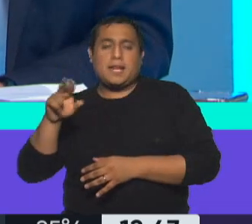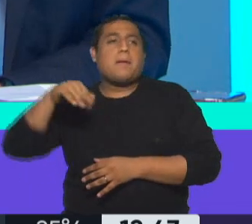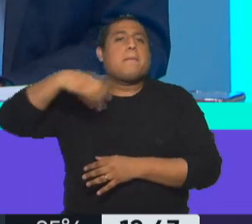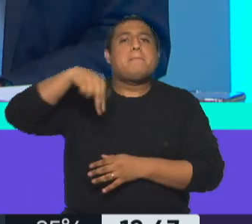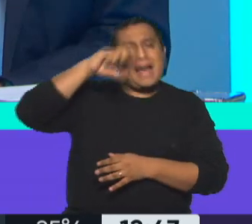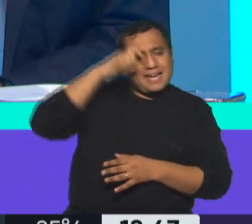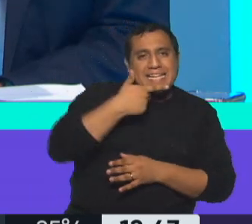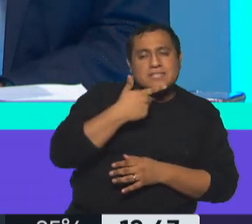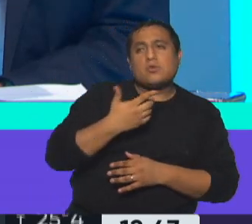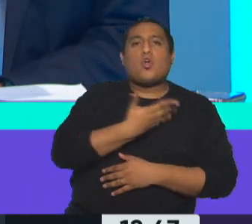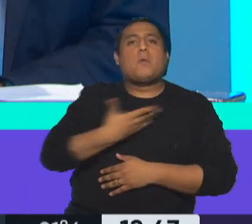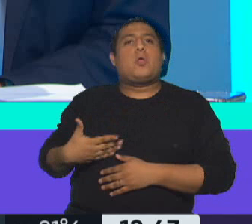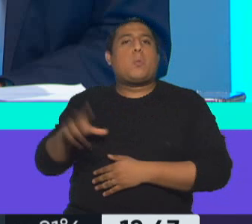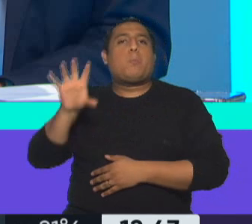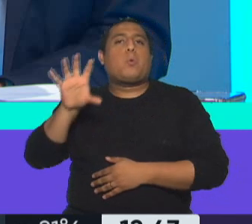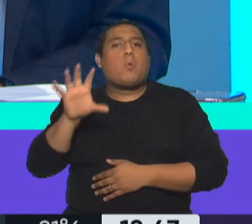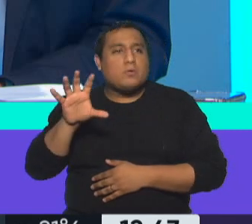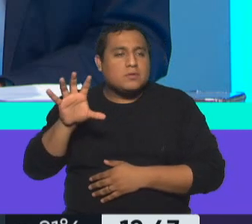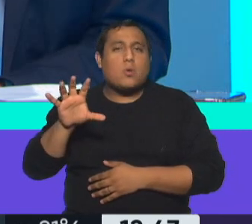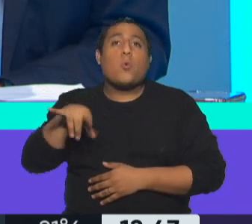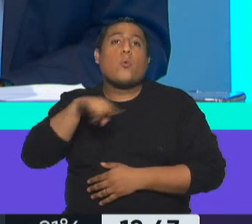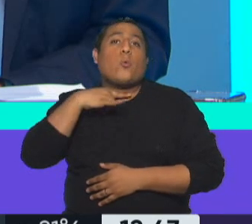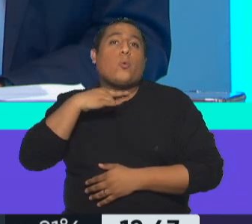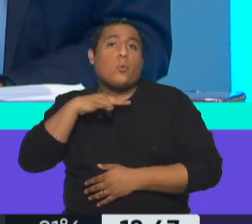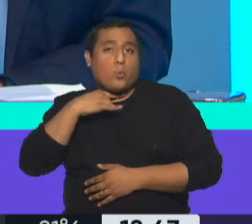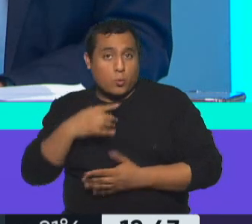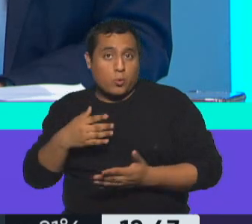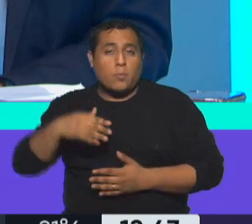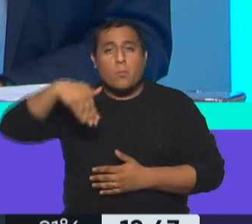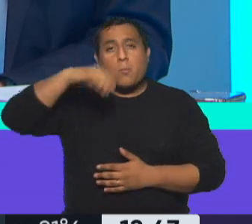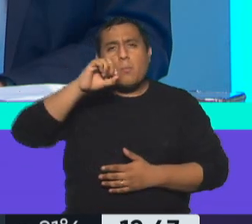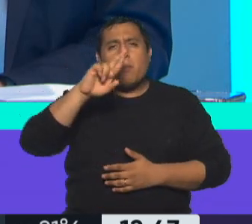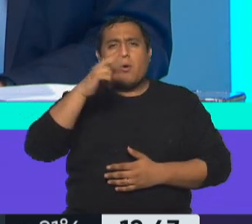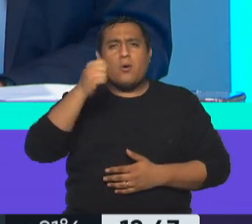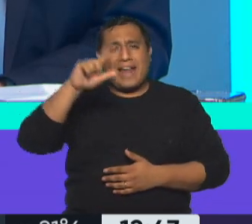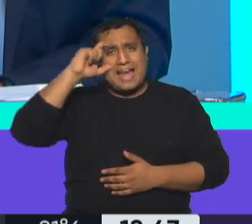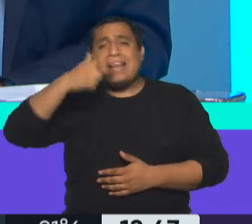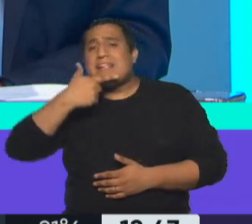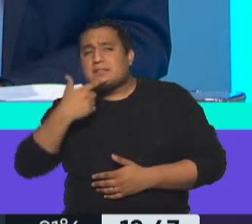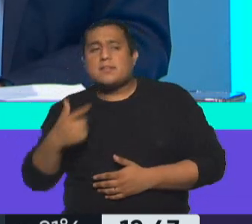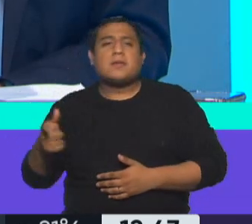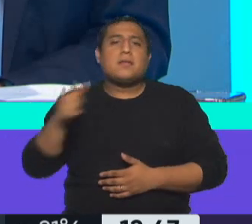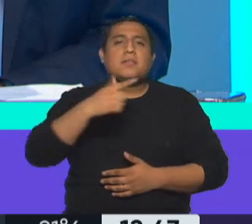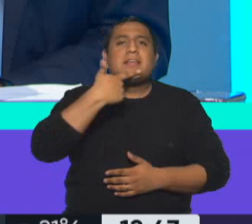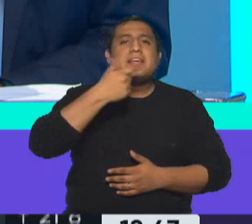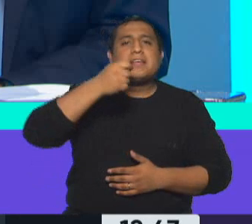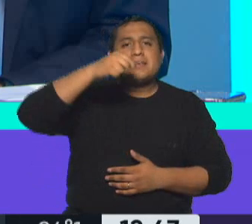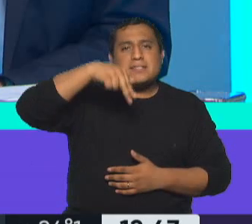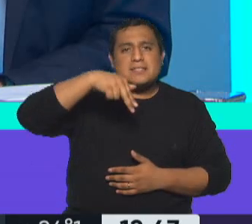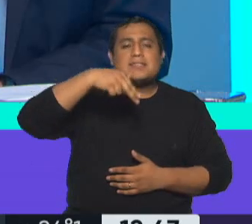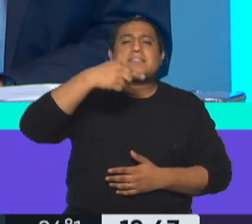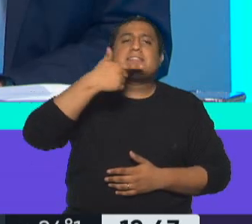el gobernador de la provincia de jujuy gerardo morales el caso de ernesto sanz expresión del